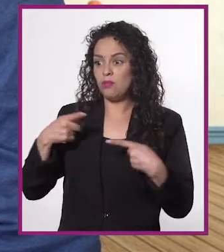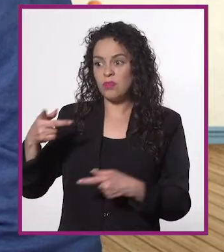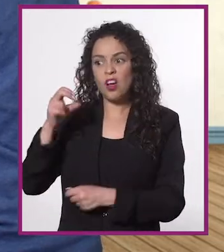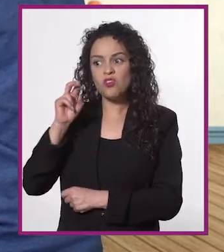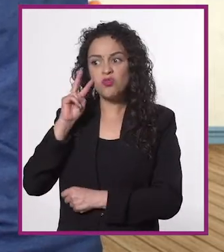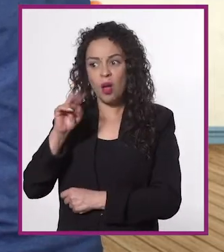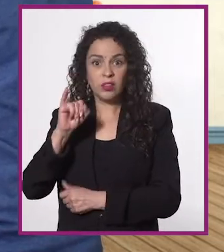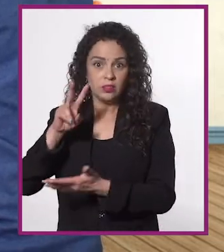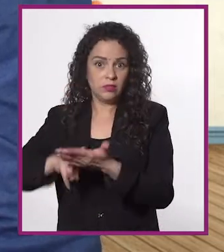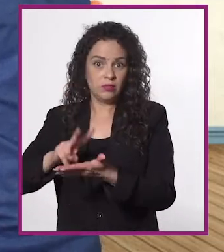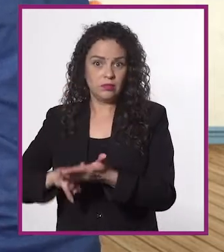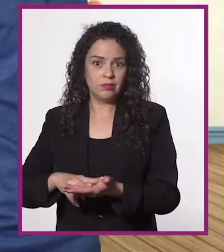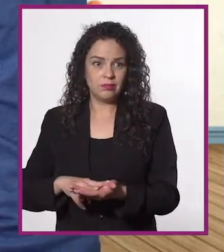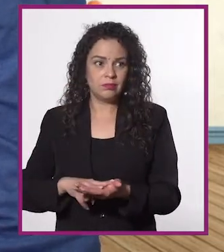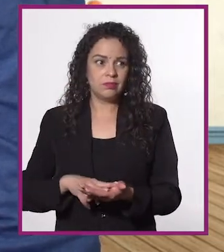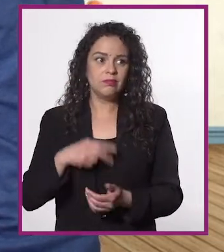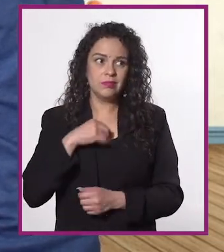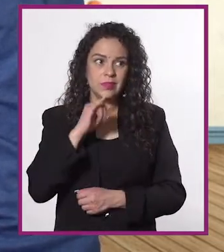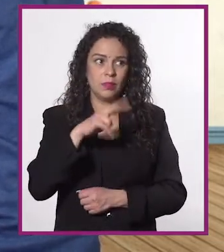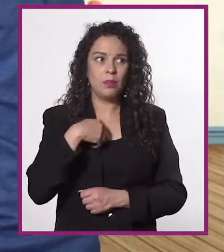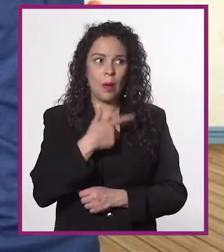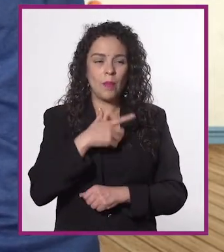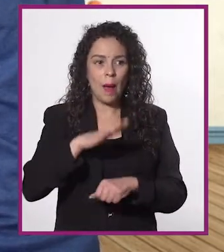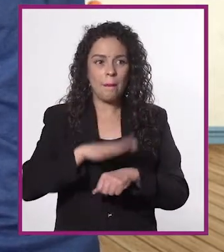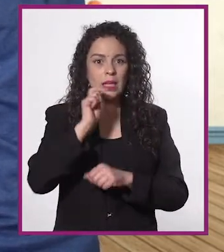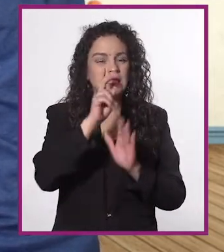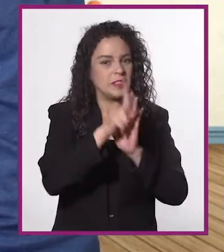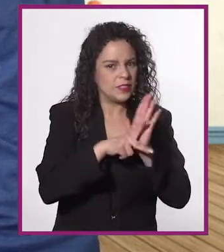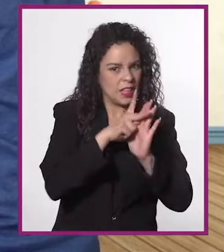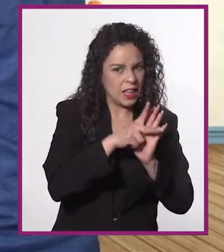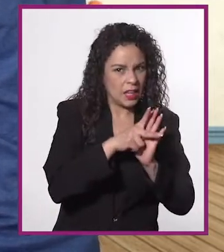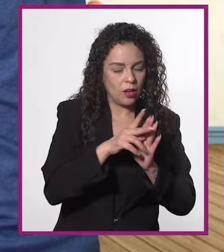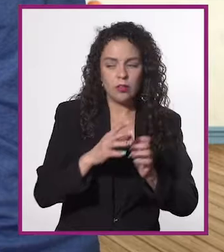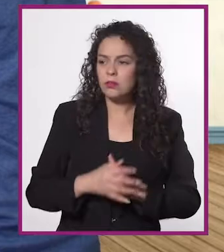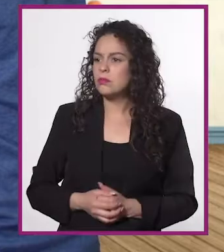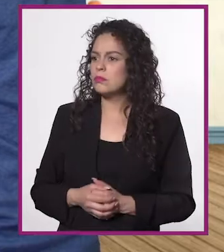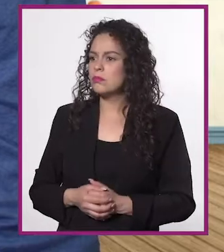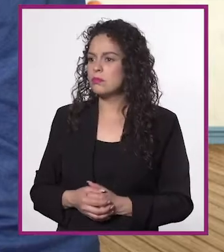poco valorado. A mí la neta me gustan más los videos.